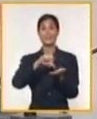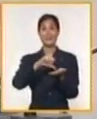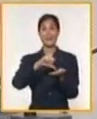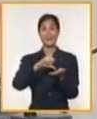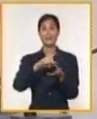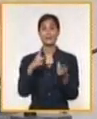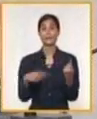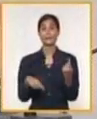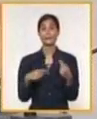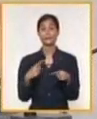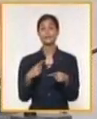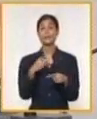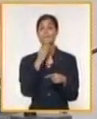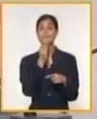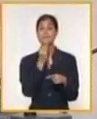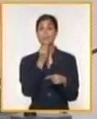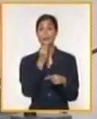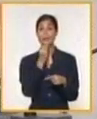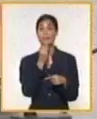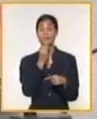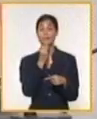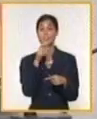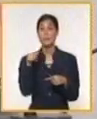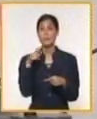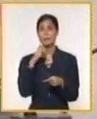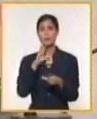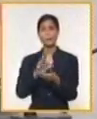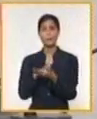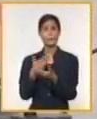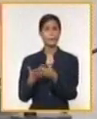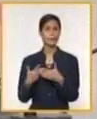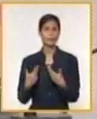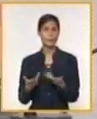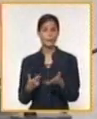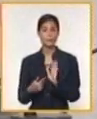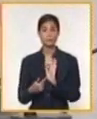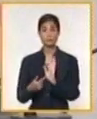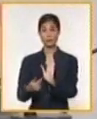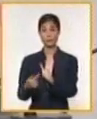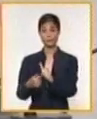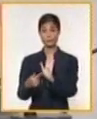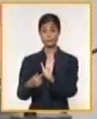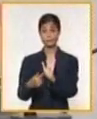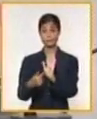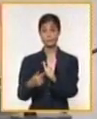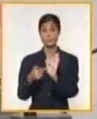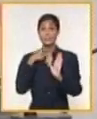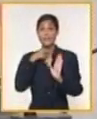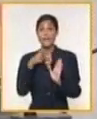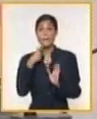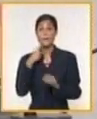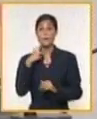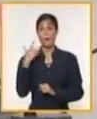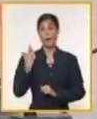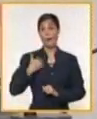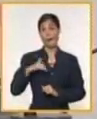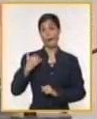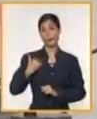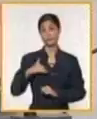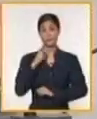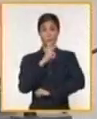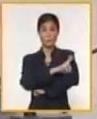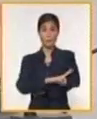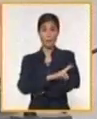Israel. Pero les propongo ir a algo que ha sucedido muy importante en nuestra región. Me refiero a Argentina, en la ciudad de Buenos